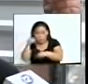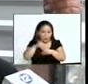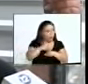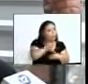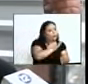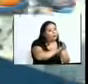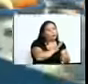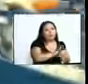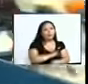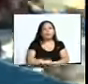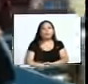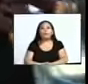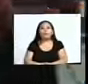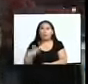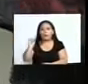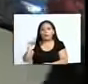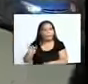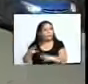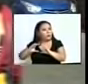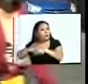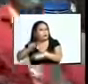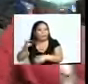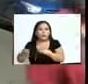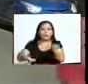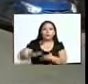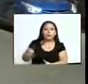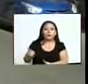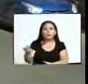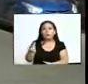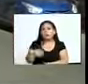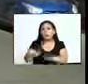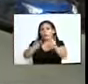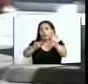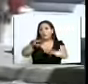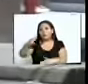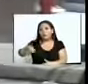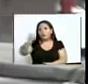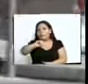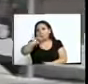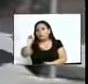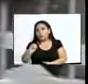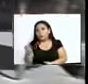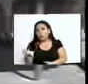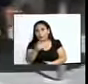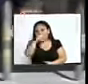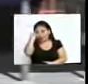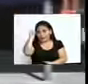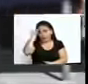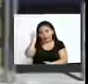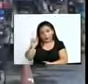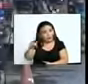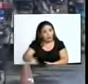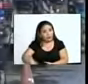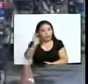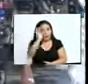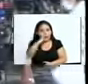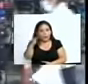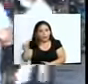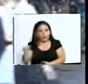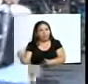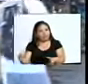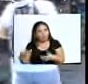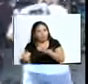en mi venta por poco. Este sector, que abarca aproximadamente el 70% de los trabajos en el país, permanece luchando